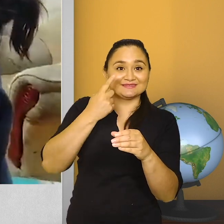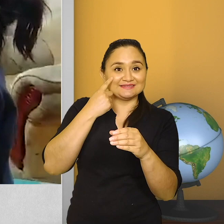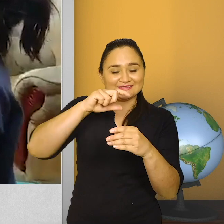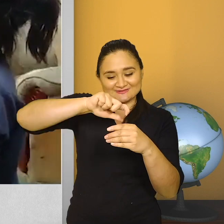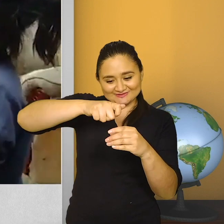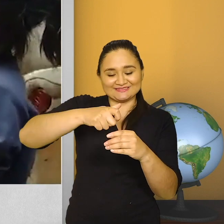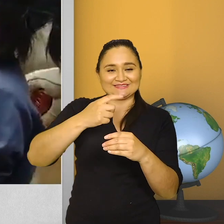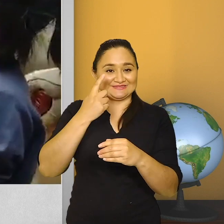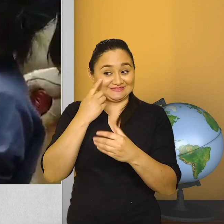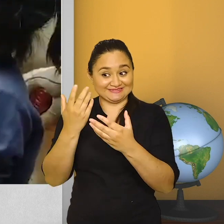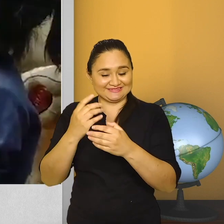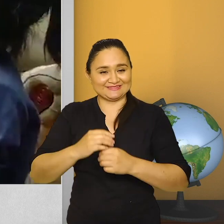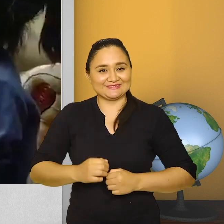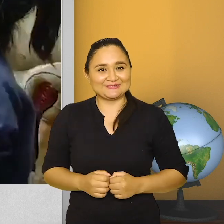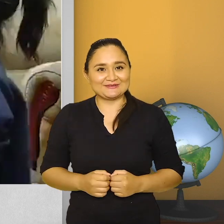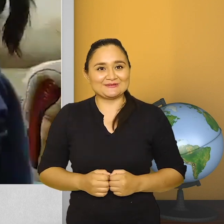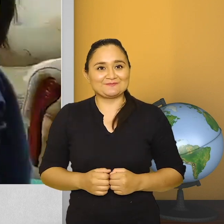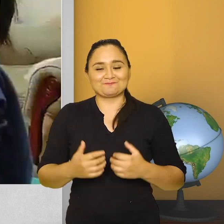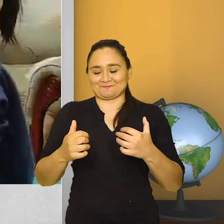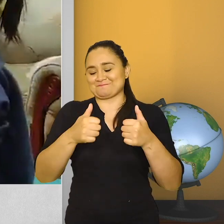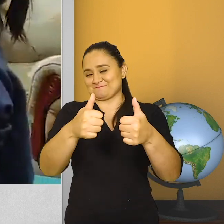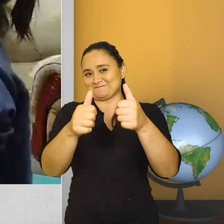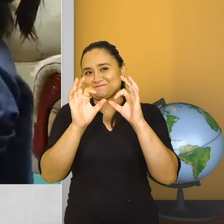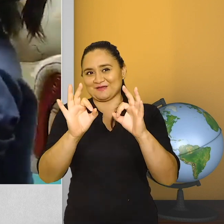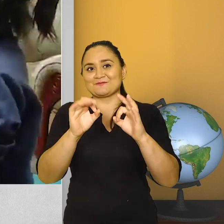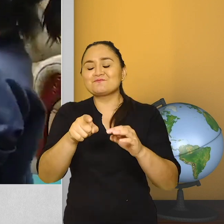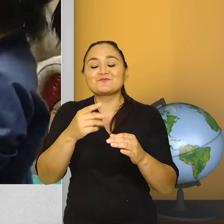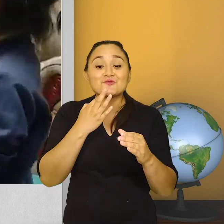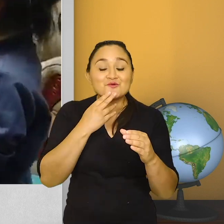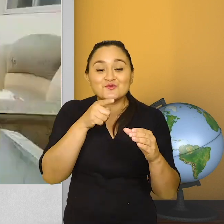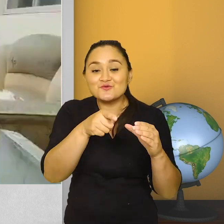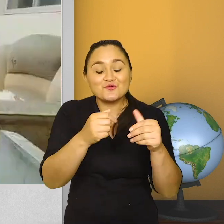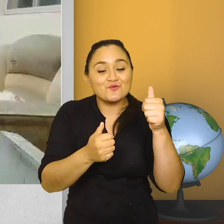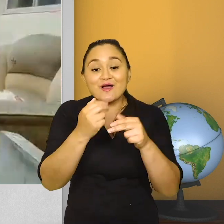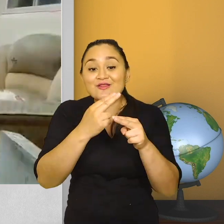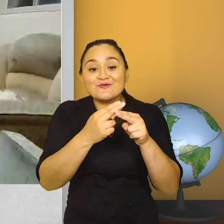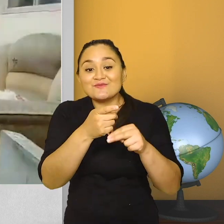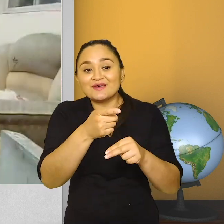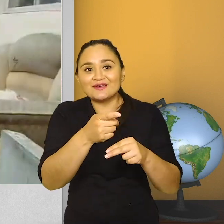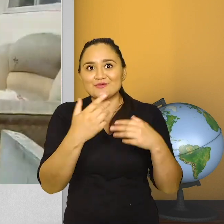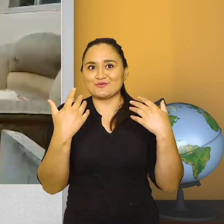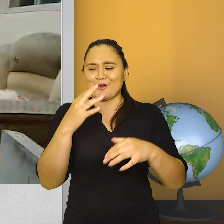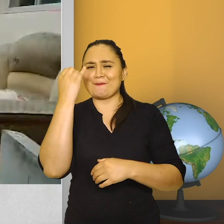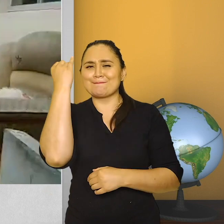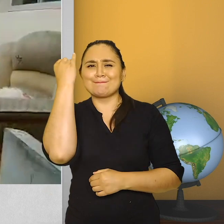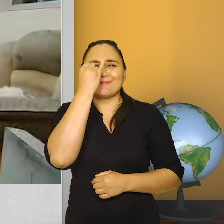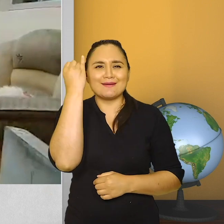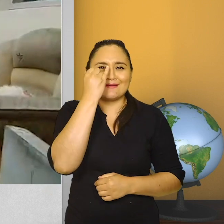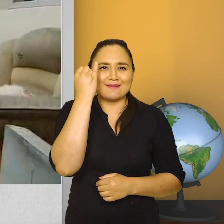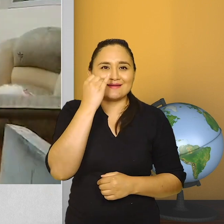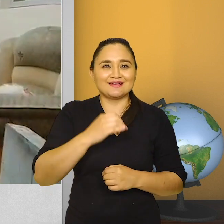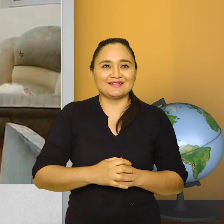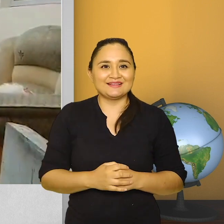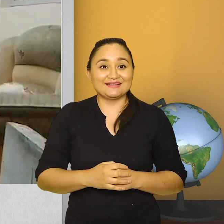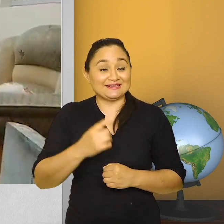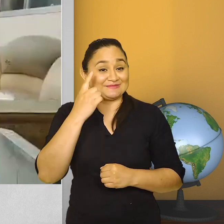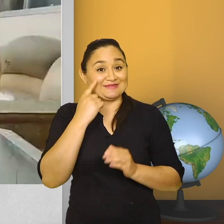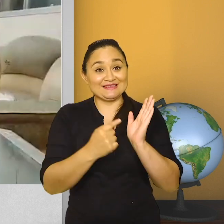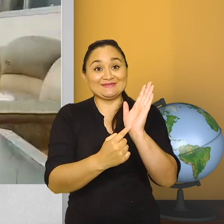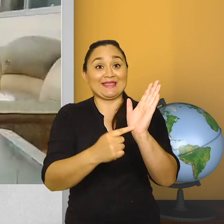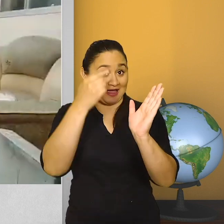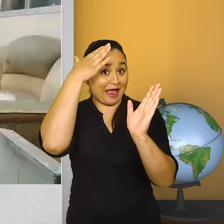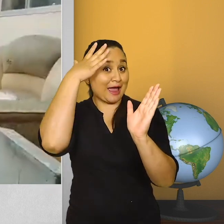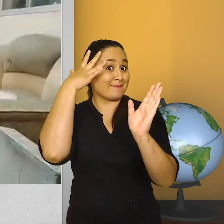abra. Abra así. ¡Ah, ya! ¡Eso! ¿Qué color es ese? ¡No, verde!